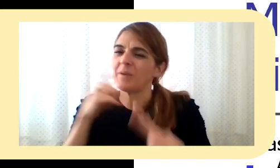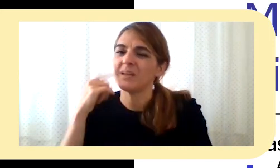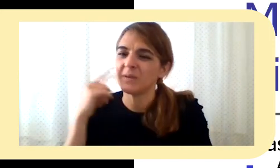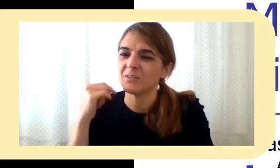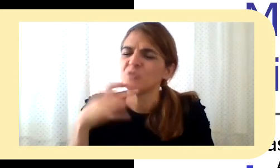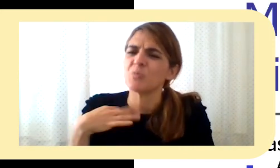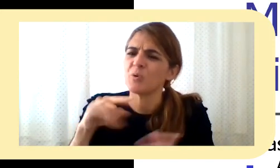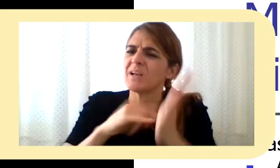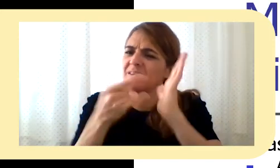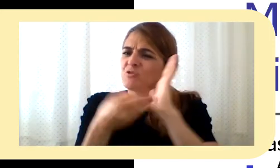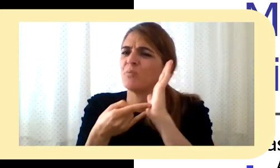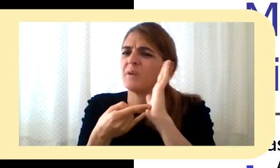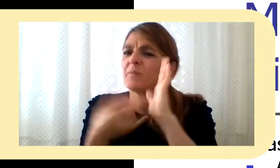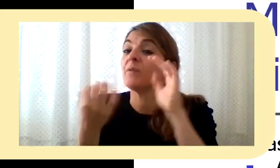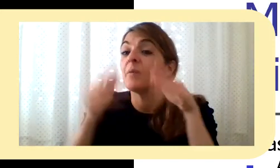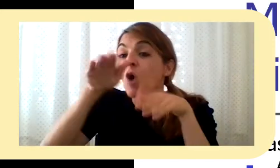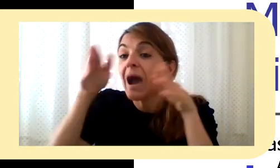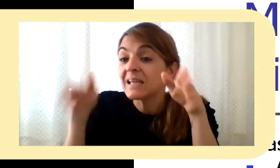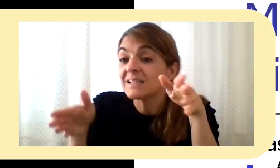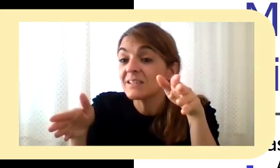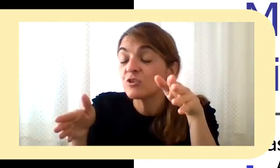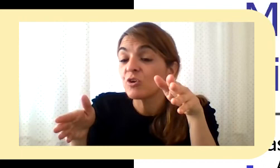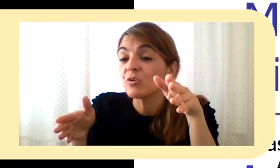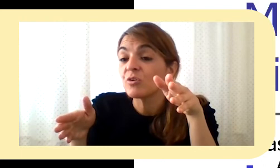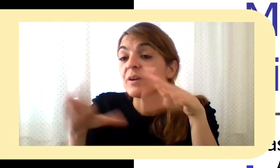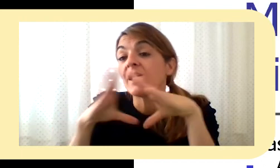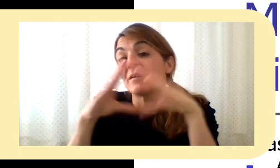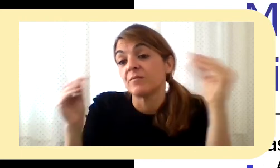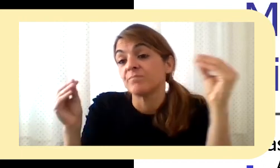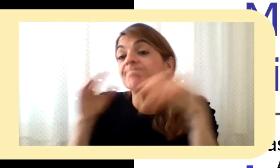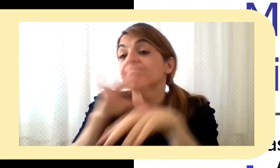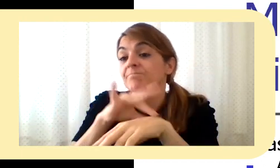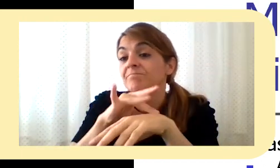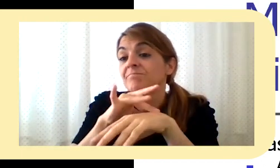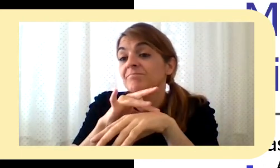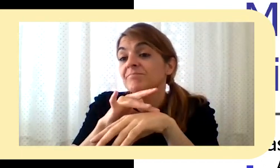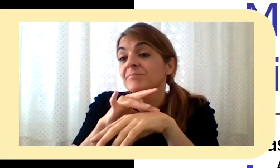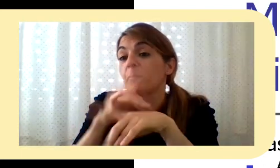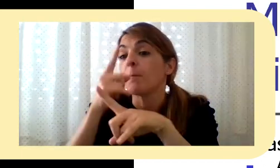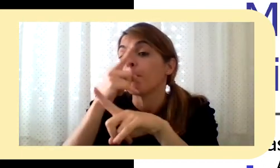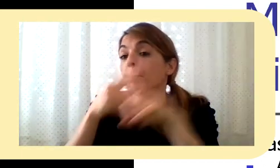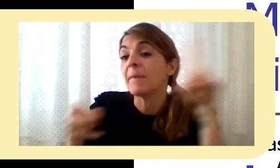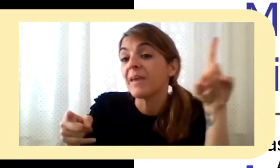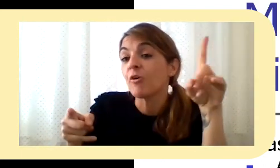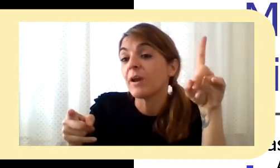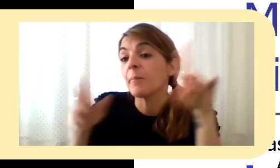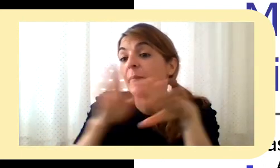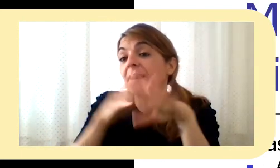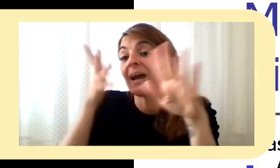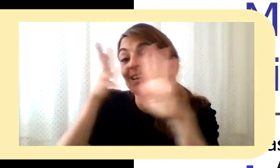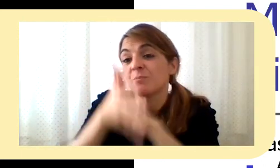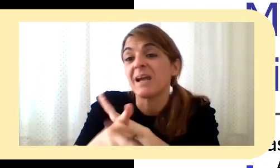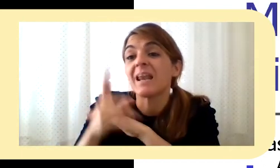estar atentos. Lo que pasa es que si en la Facultad de Medicina solo dedicamos media hora a explicar la menstruación en toda la carrera de